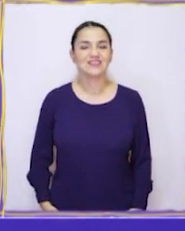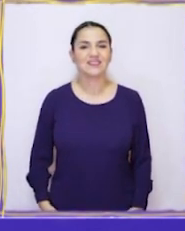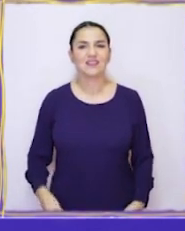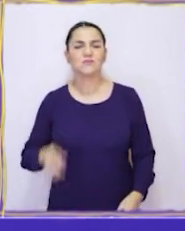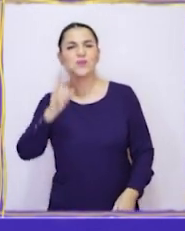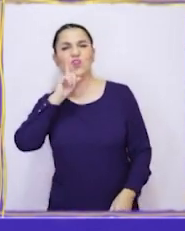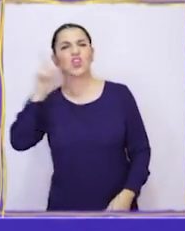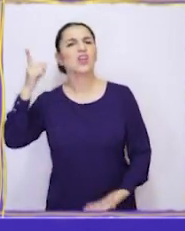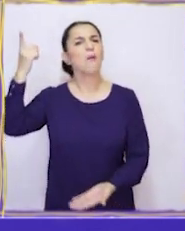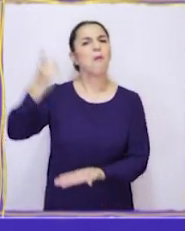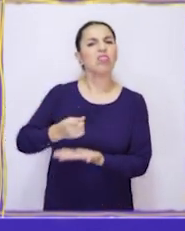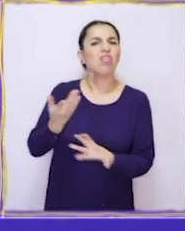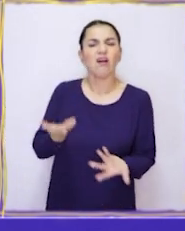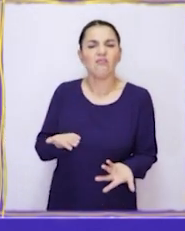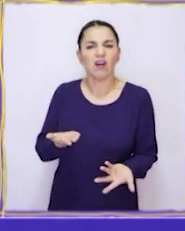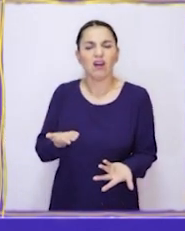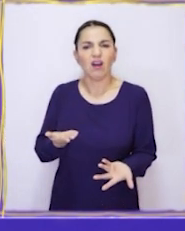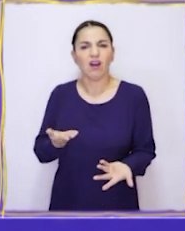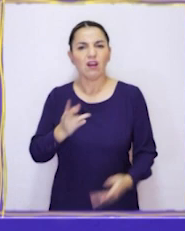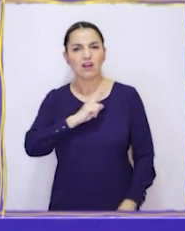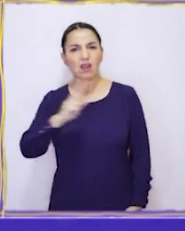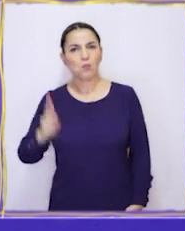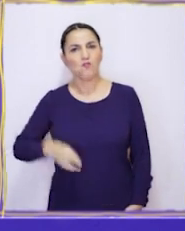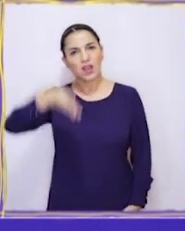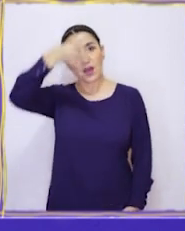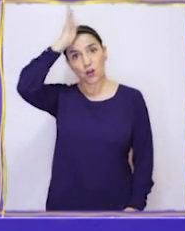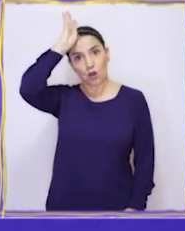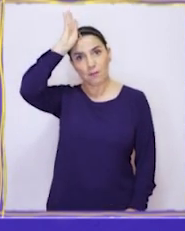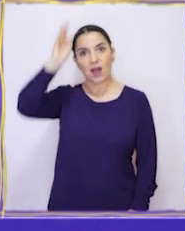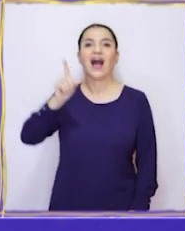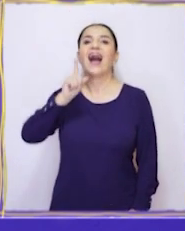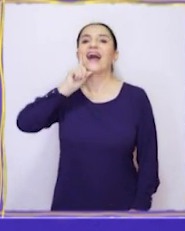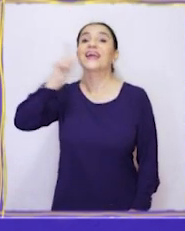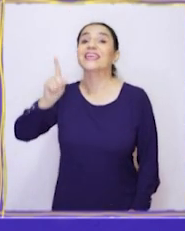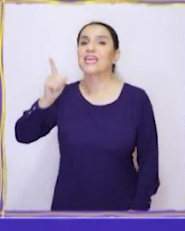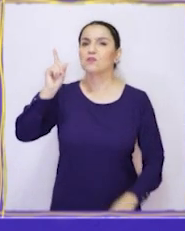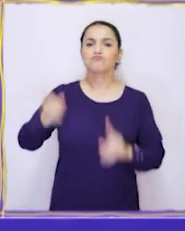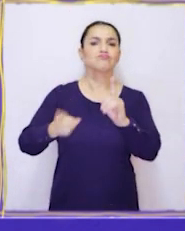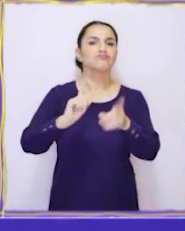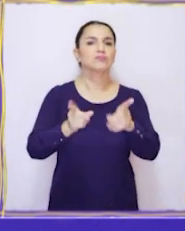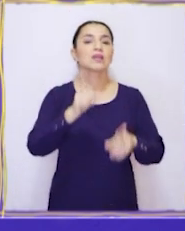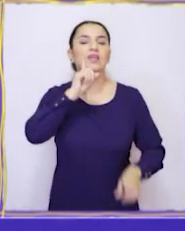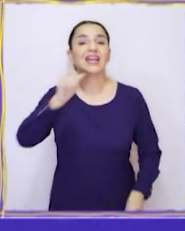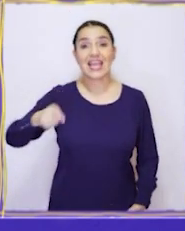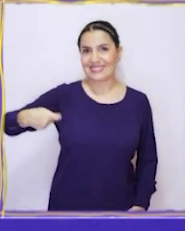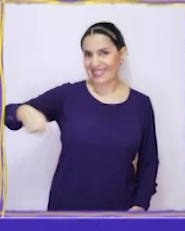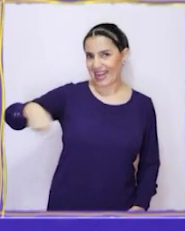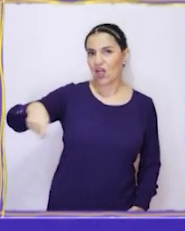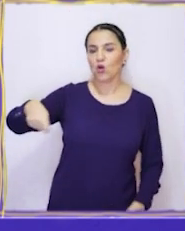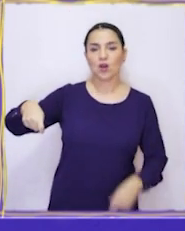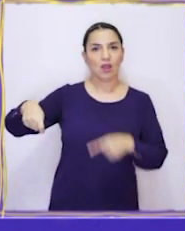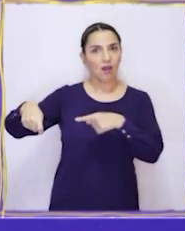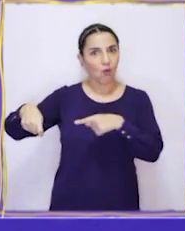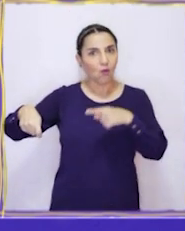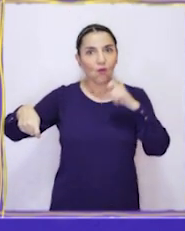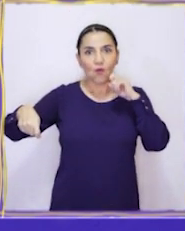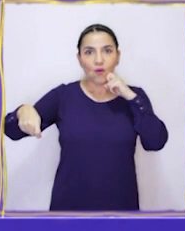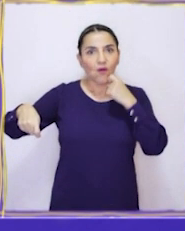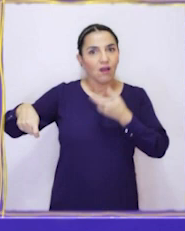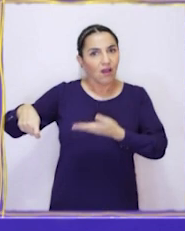¿Pero quiénes mandaban en la república en Roma? En la república romana, los que gobernaban eran los senadores. ¿Les suena esa